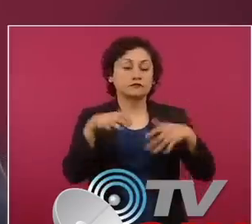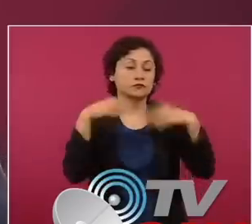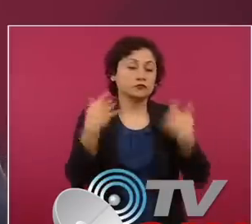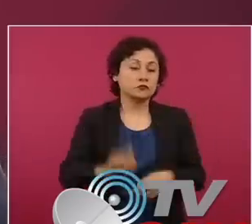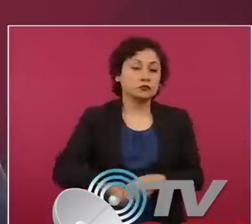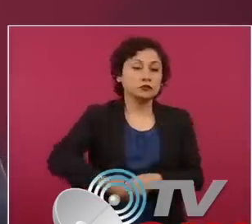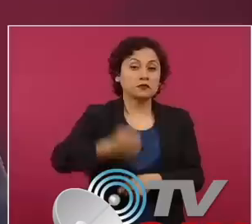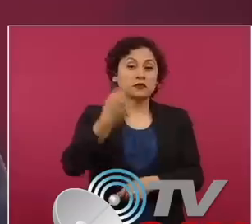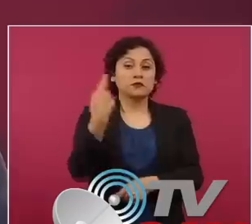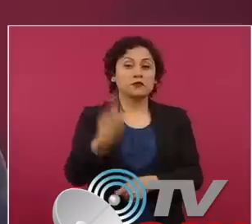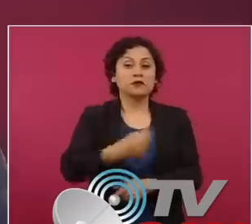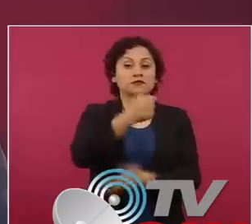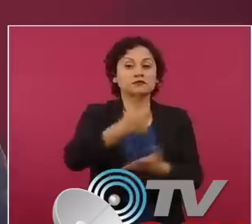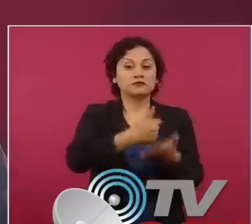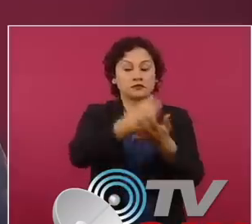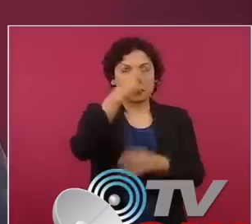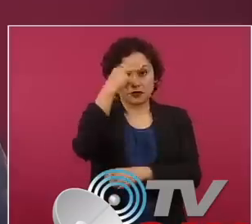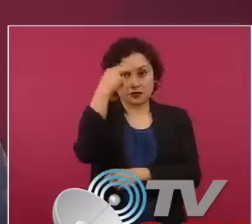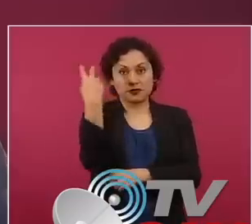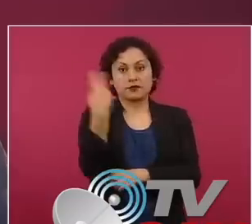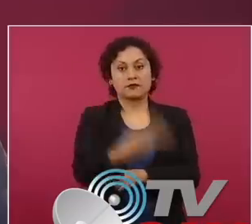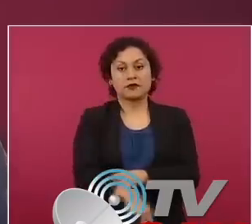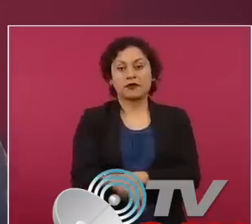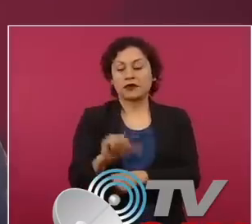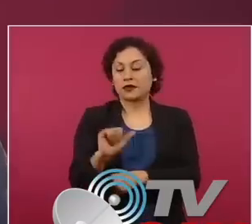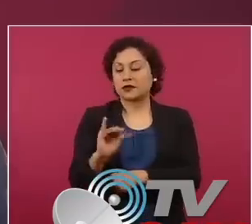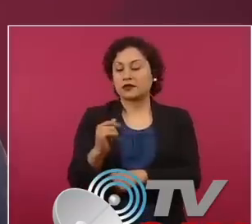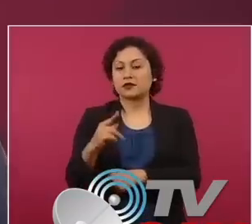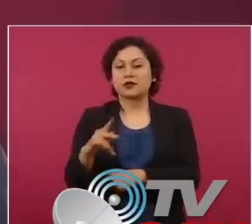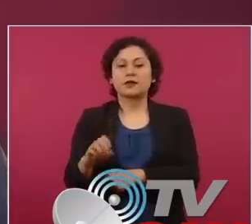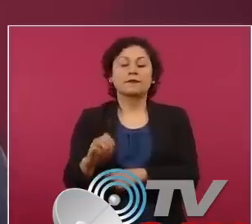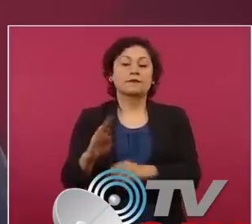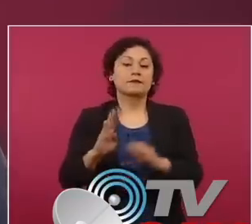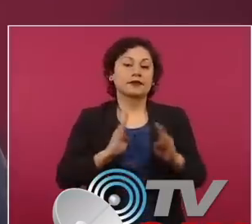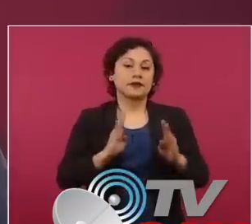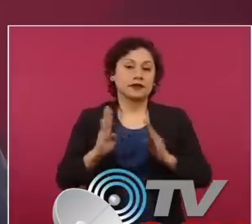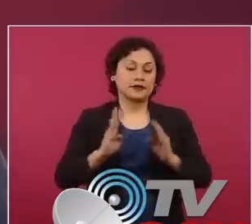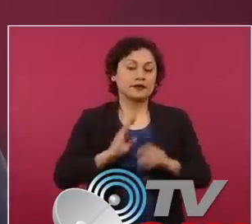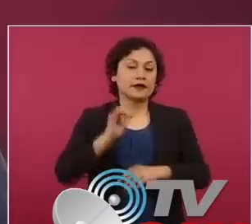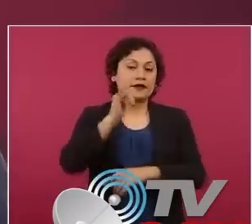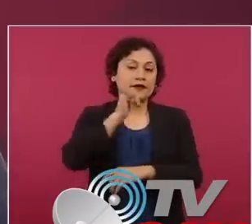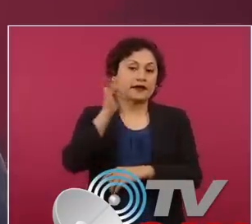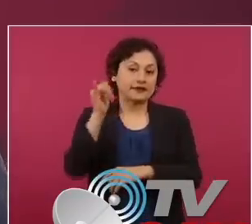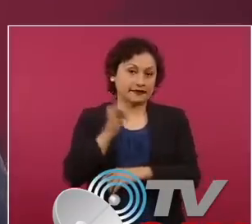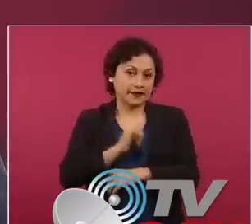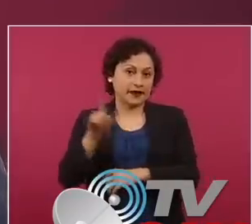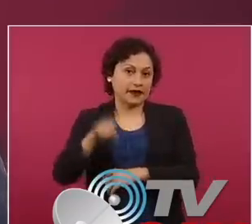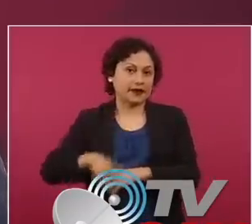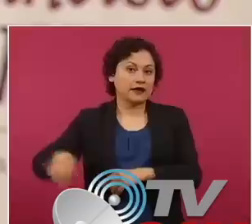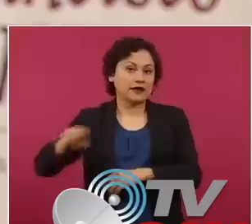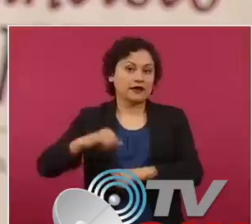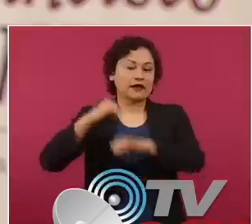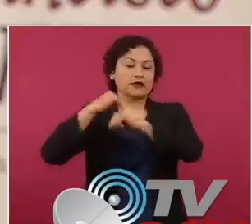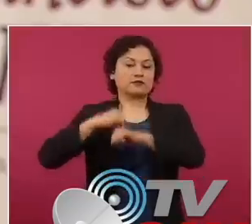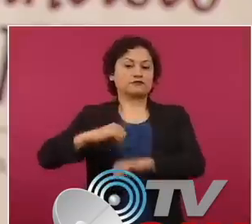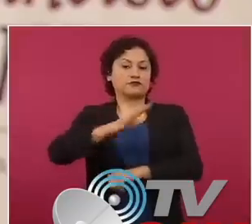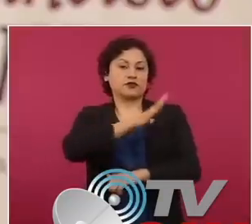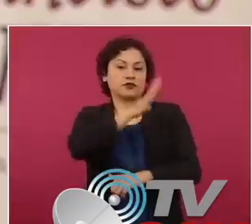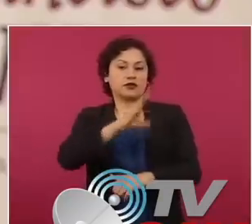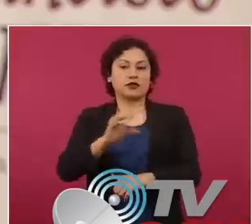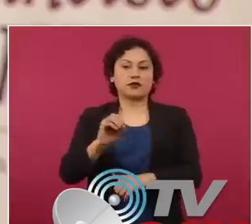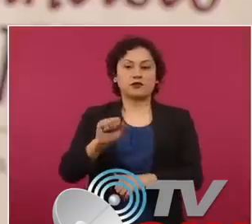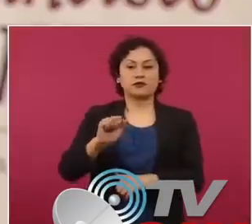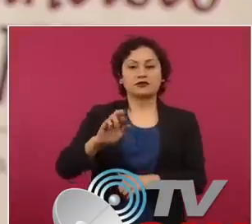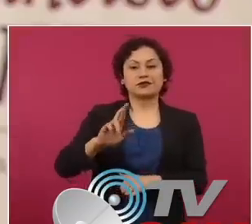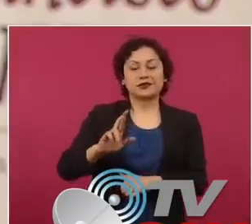de México de una agregaduría militar de Italia que será encabezada por un oficial de los Carabinieri, lo que se